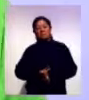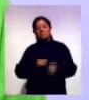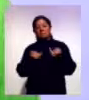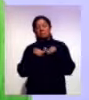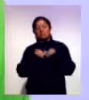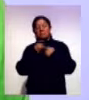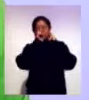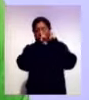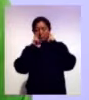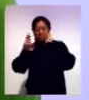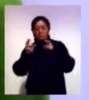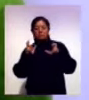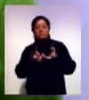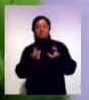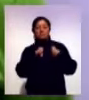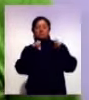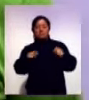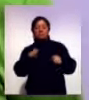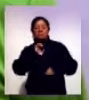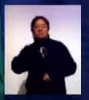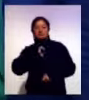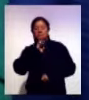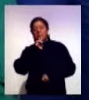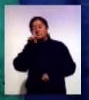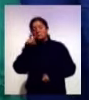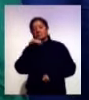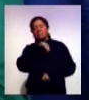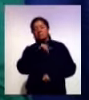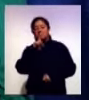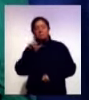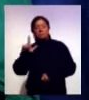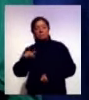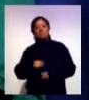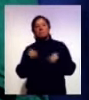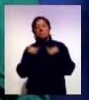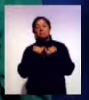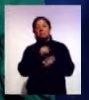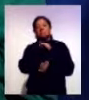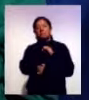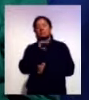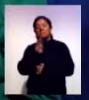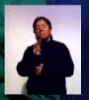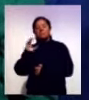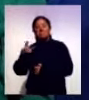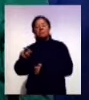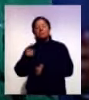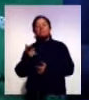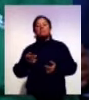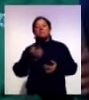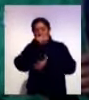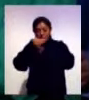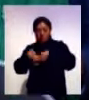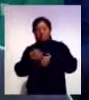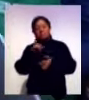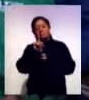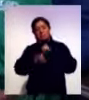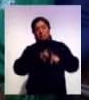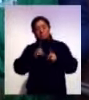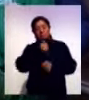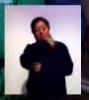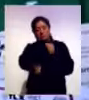a Martín Díaz López como mejor entrenador y Eric Barba Campos en fomento al deporte. Cada uno recibió